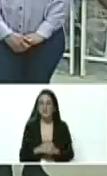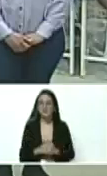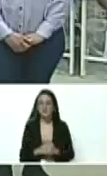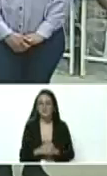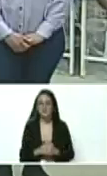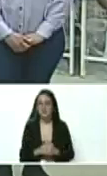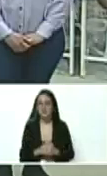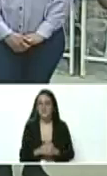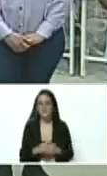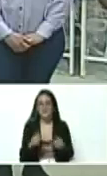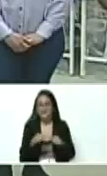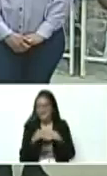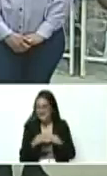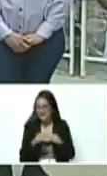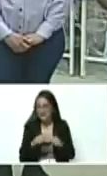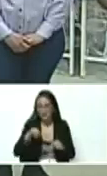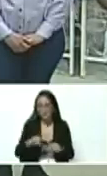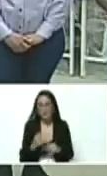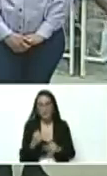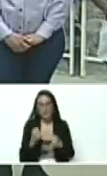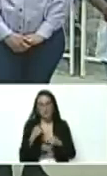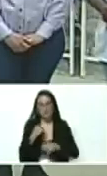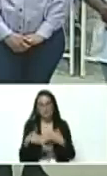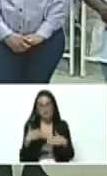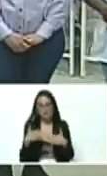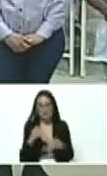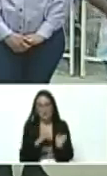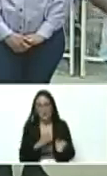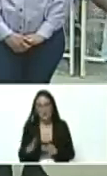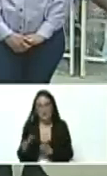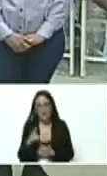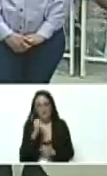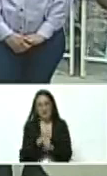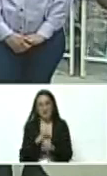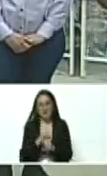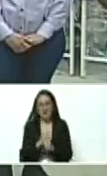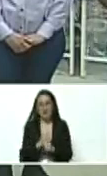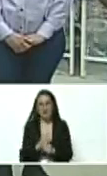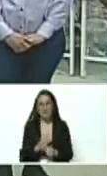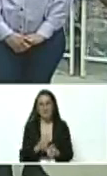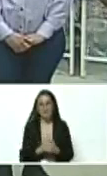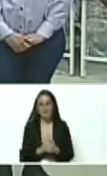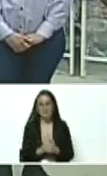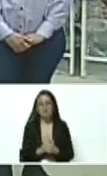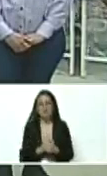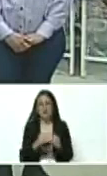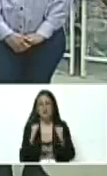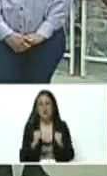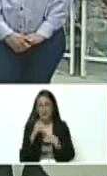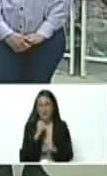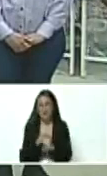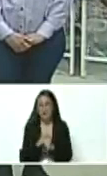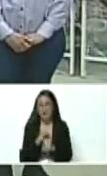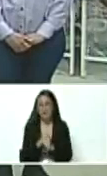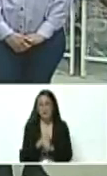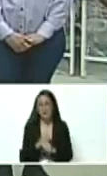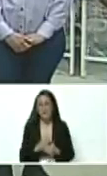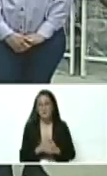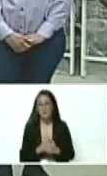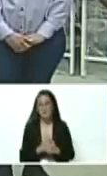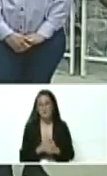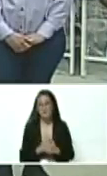Incansable, las brigadas trabajando, planificando, bueno, pariendo resultados como